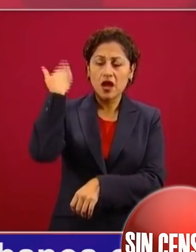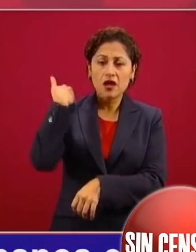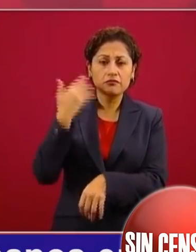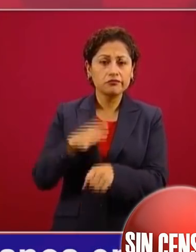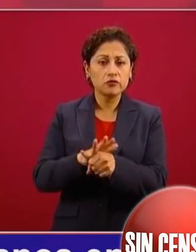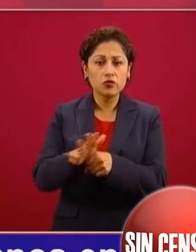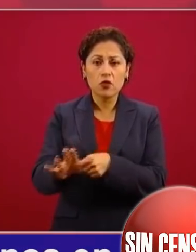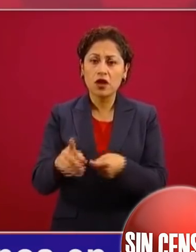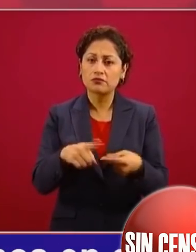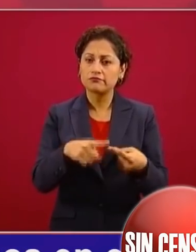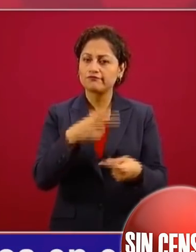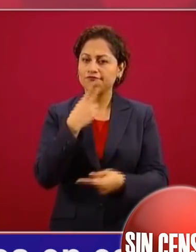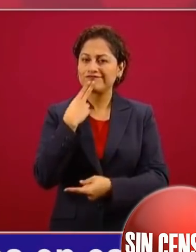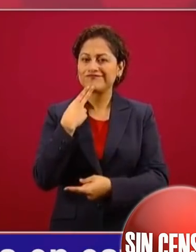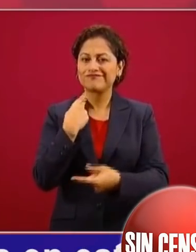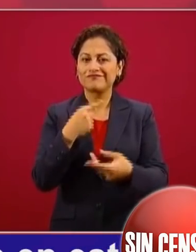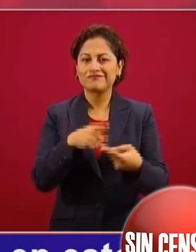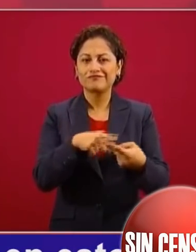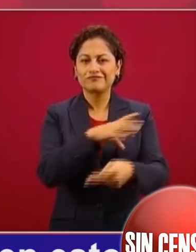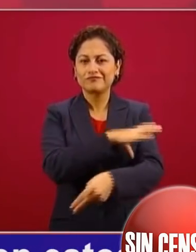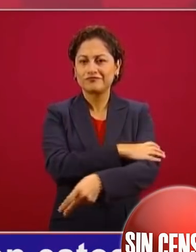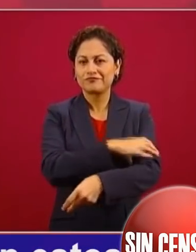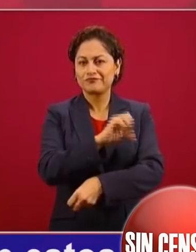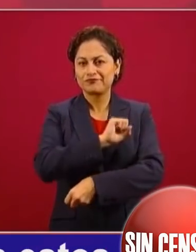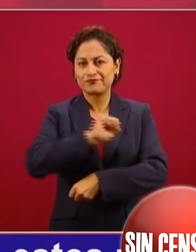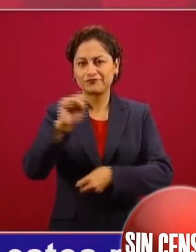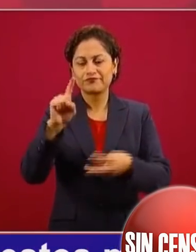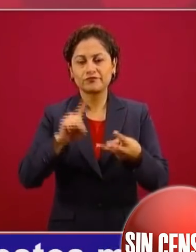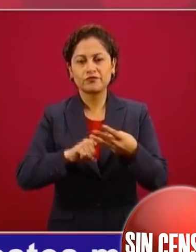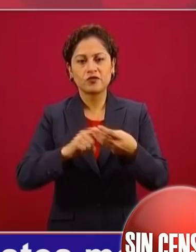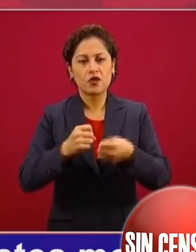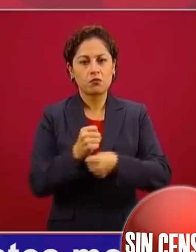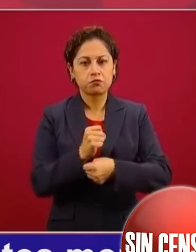diabetes, hipertensión, obesidad.